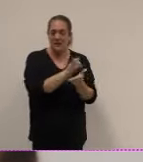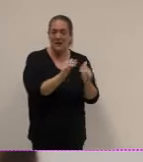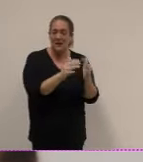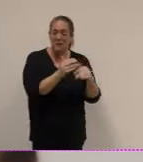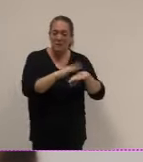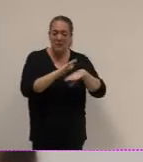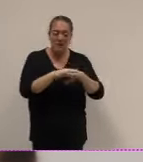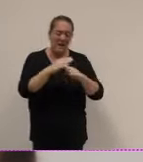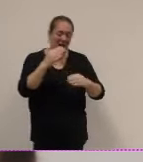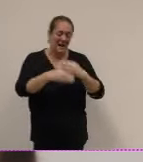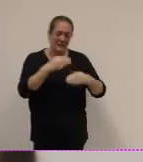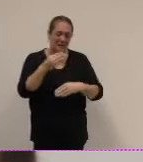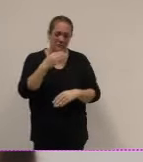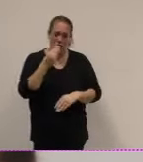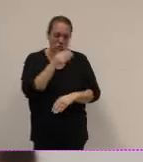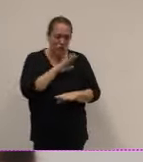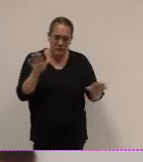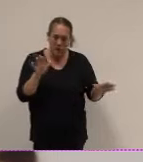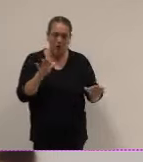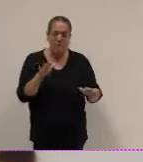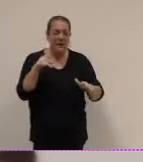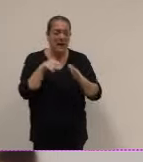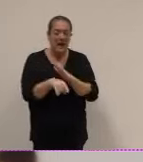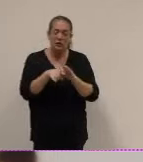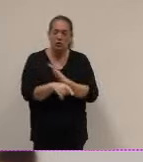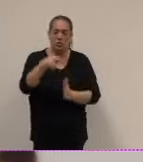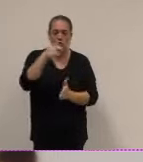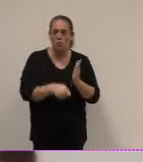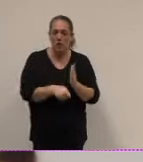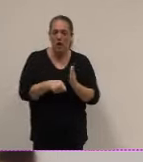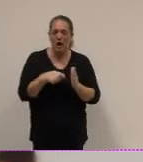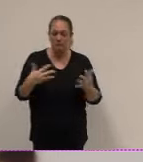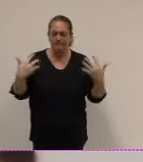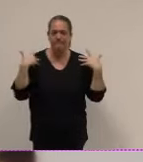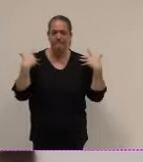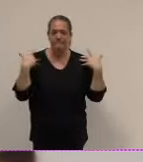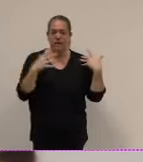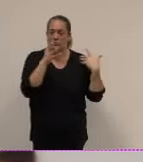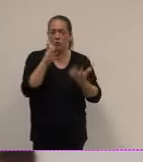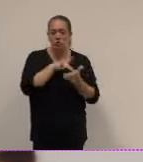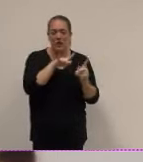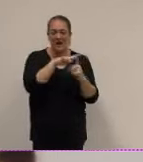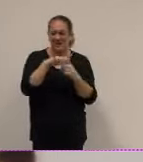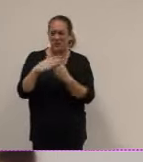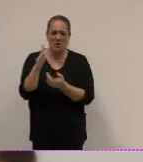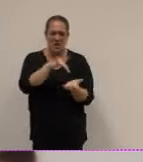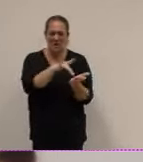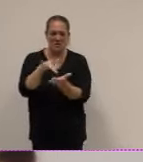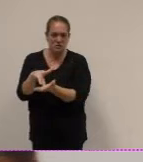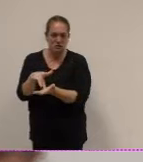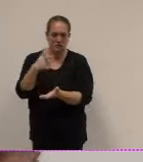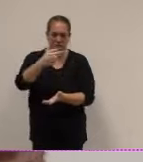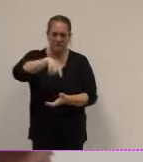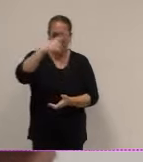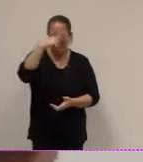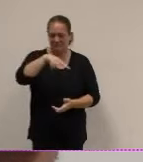mejor posible la gestión dura que hemos tenido que soportar por las situaciones y circunstancias de todos